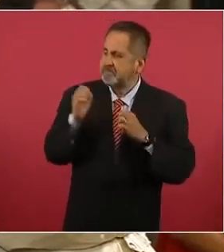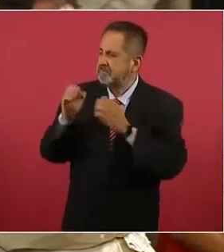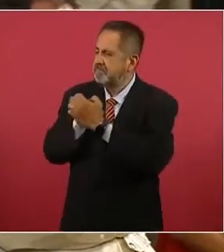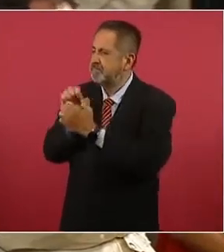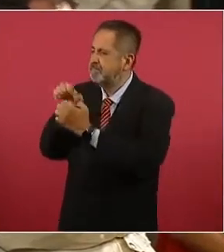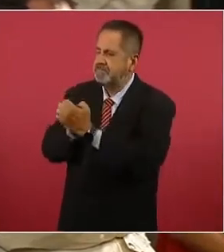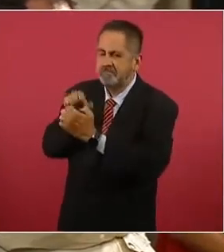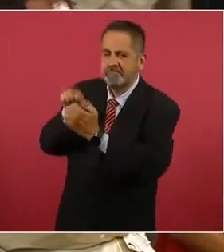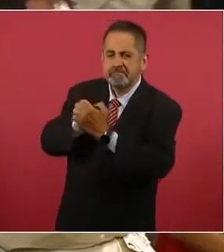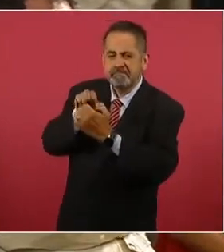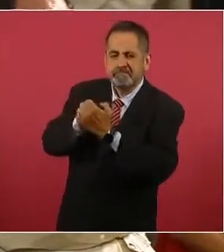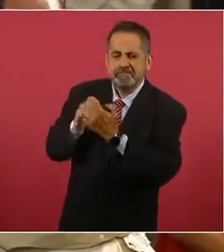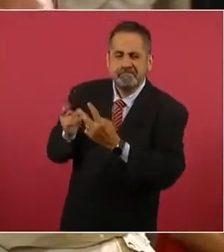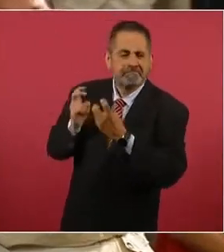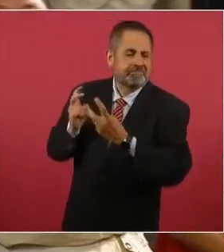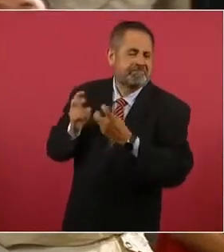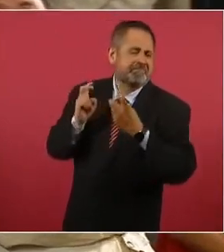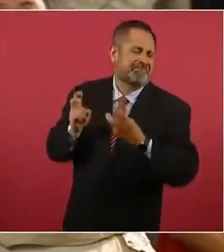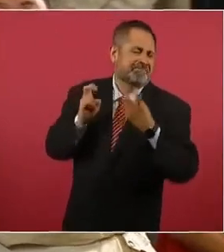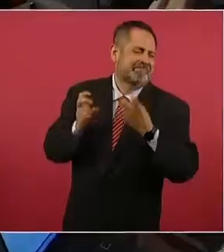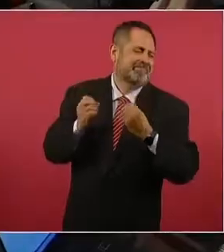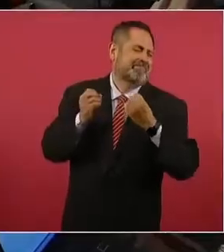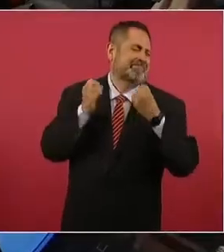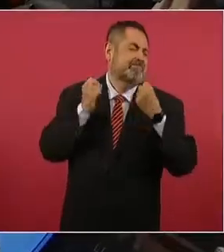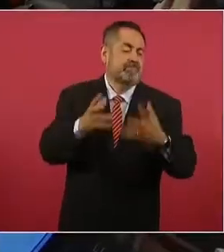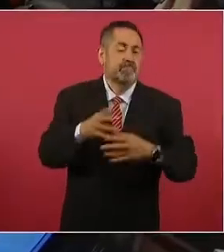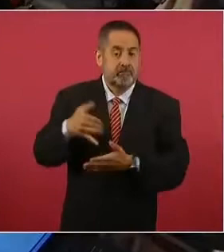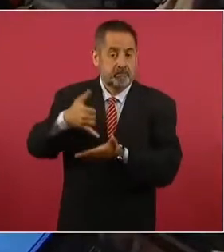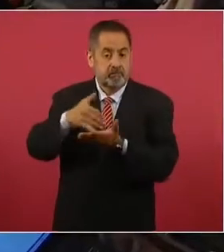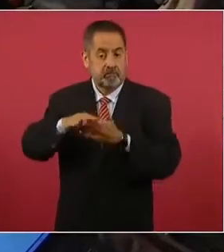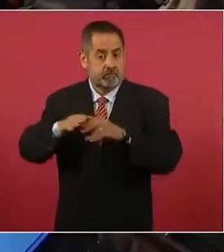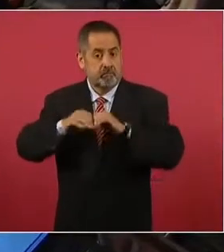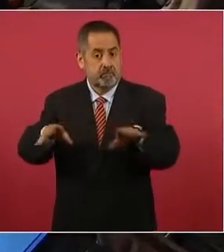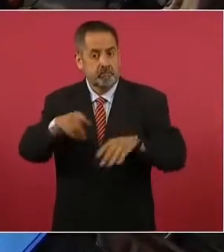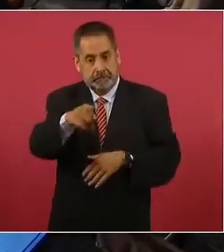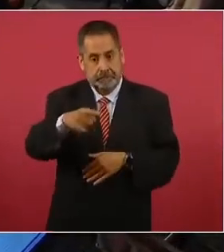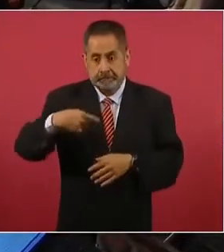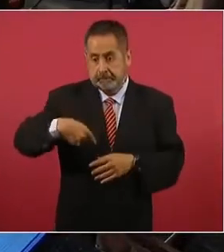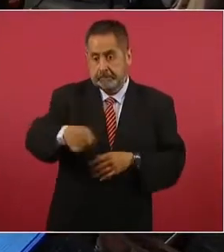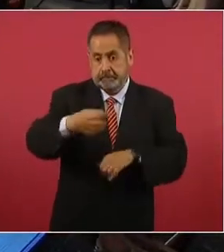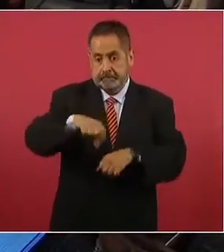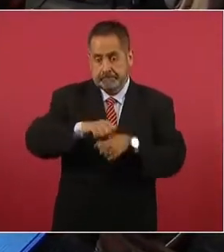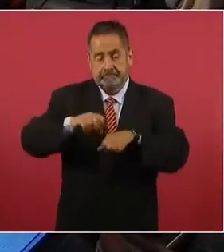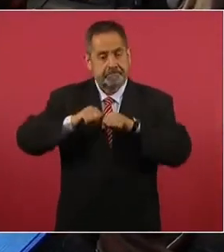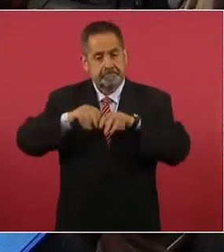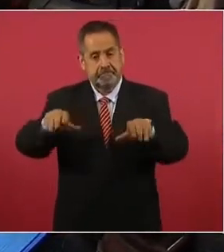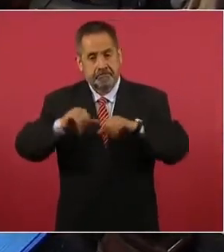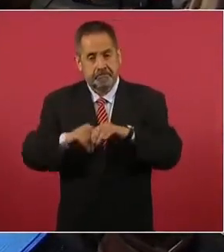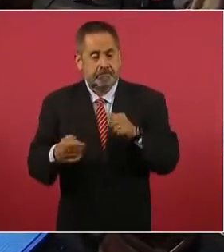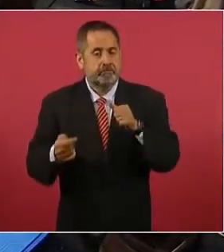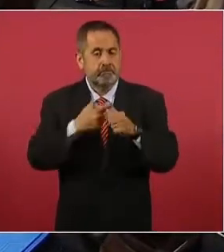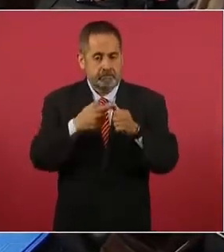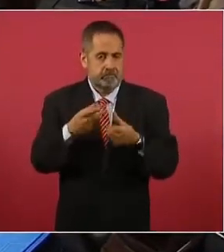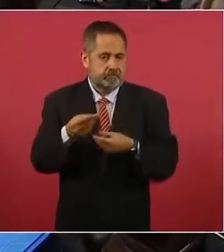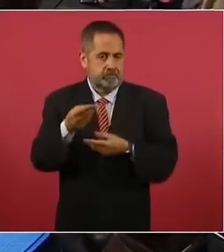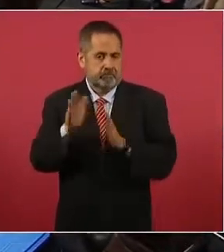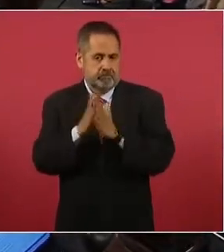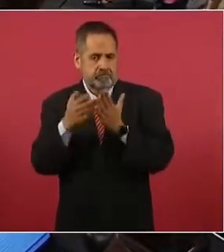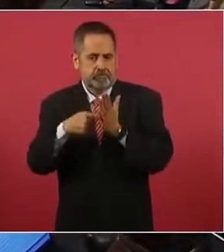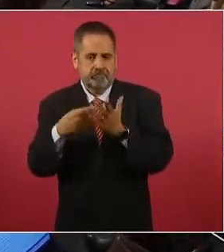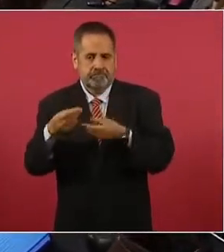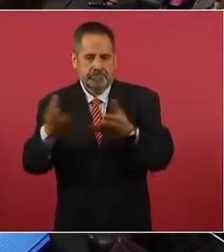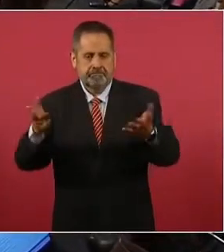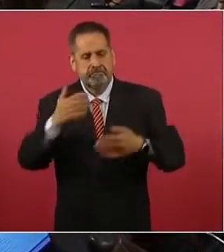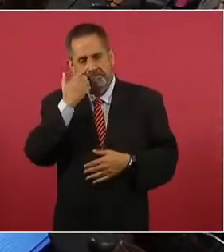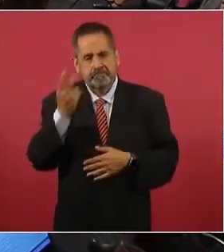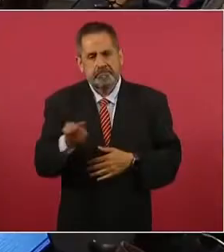Entonces, esta investigación está publicándose en Publimetro toda esta semana. Este es el primer ejemplar y pues me